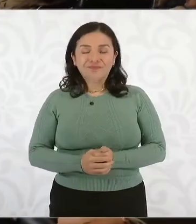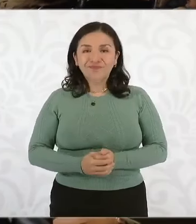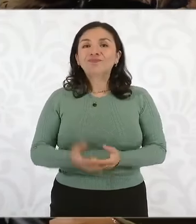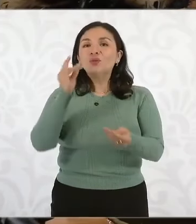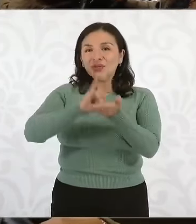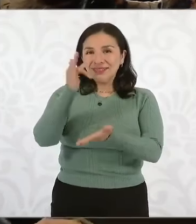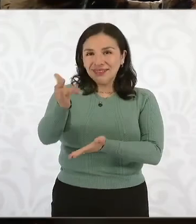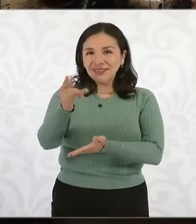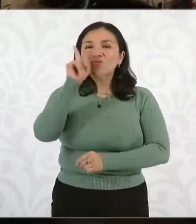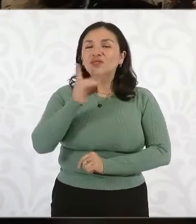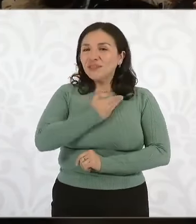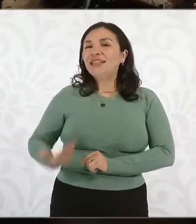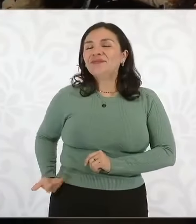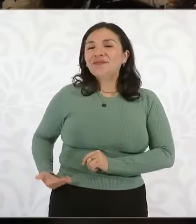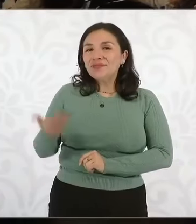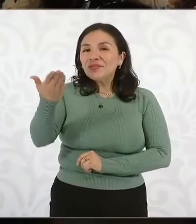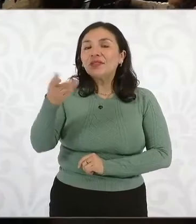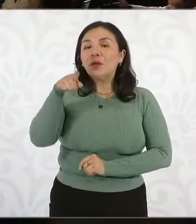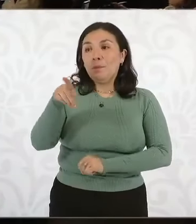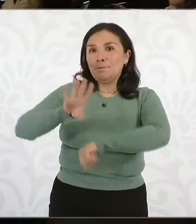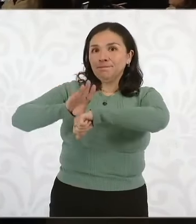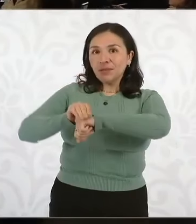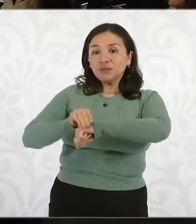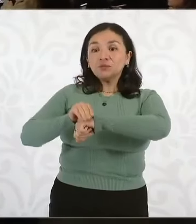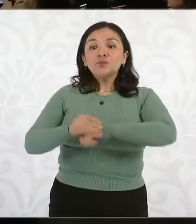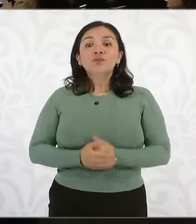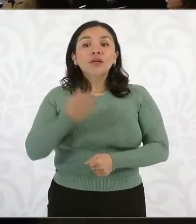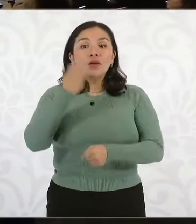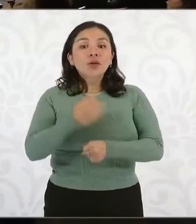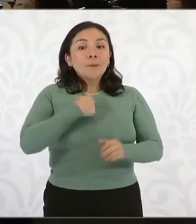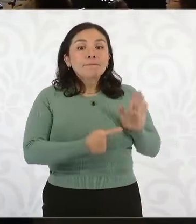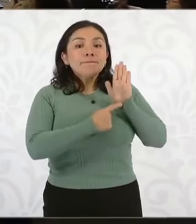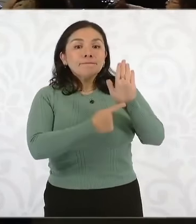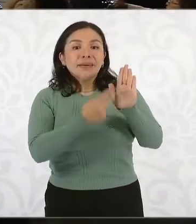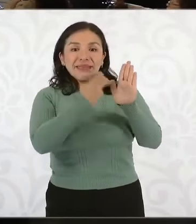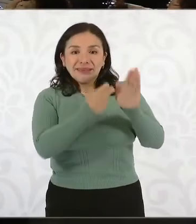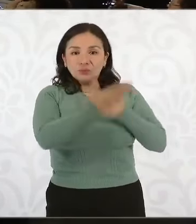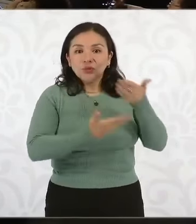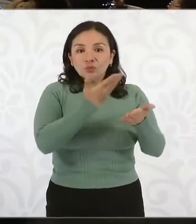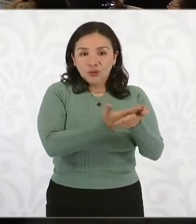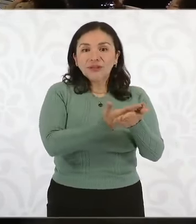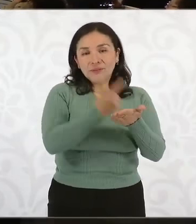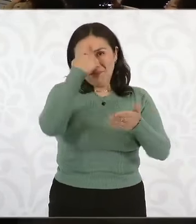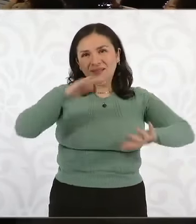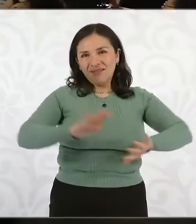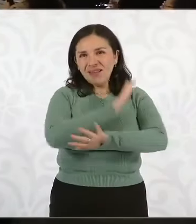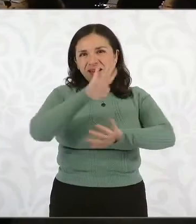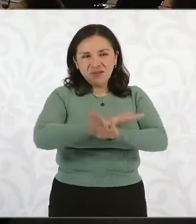Muchísimas gracias, presidenta. Con su permiso, bueno, pues presentamos esta iniciativa, esta